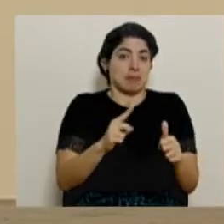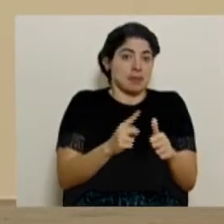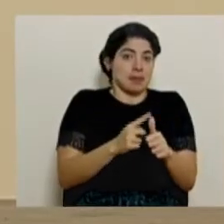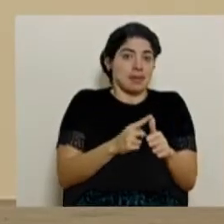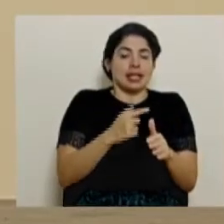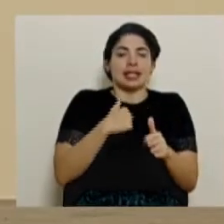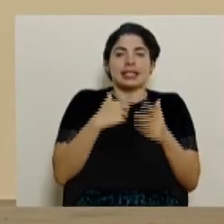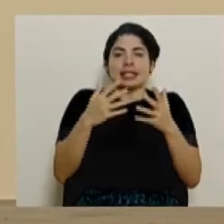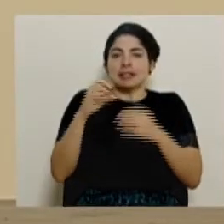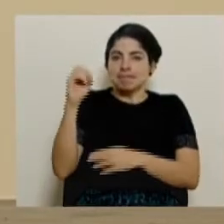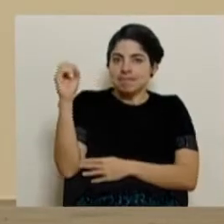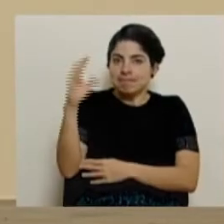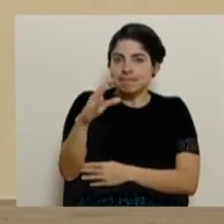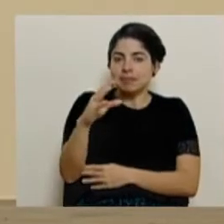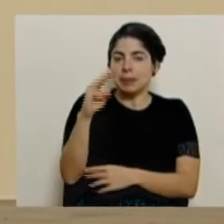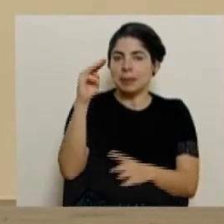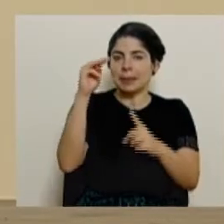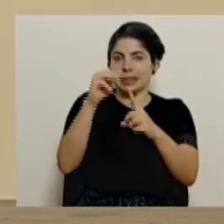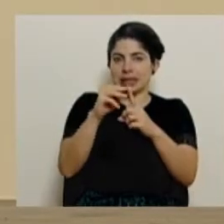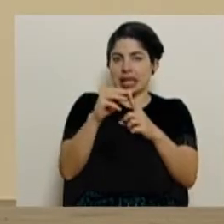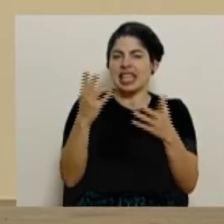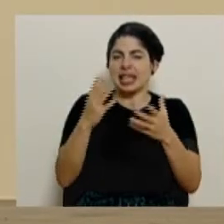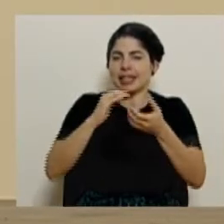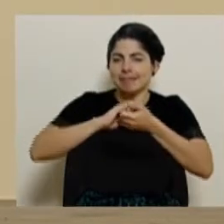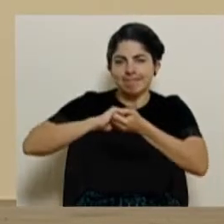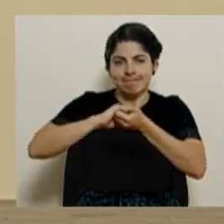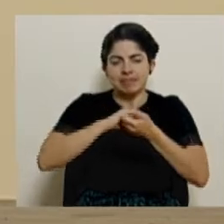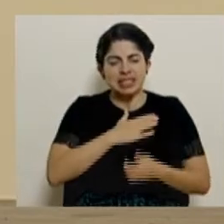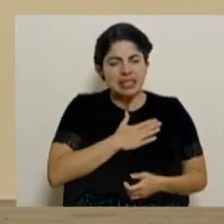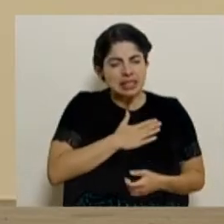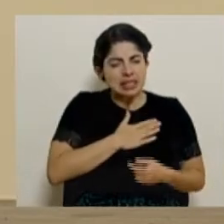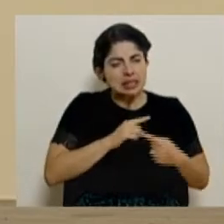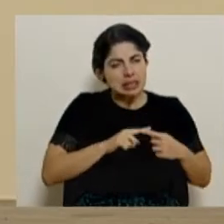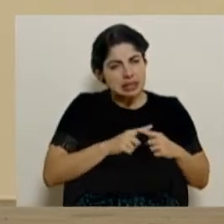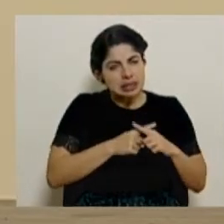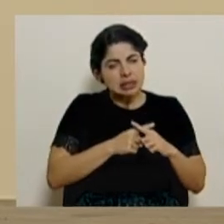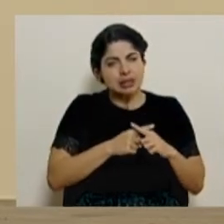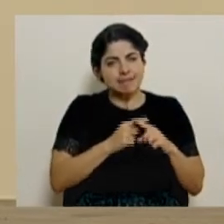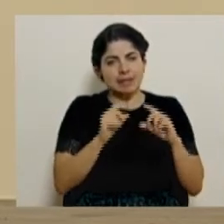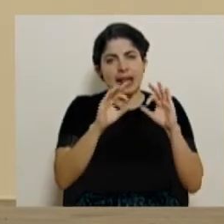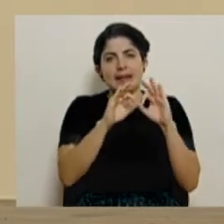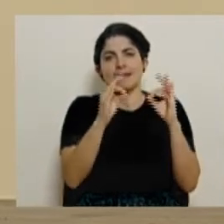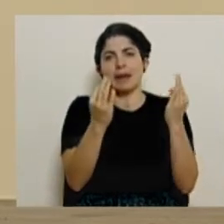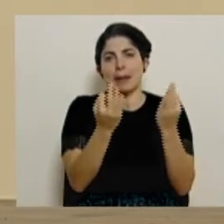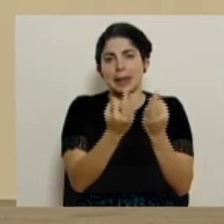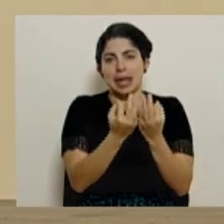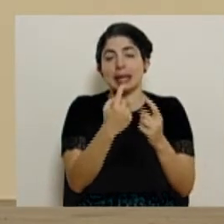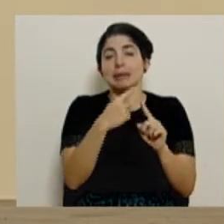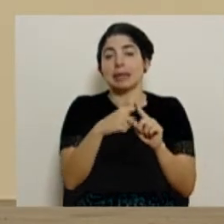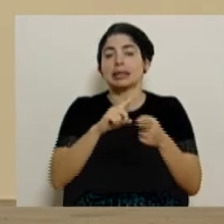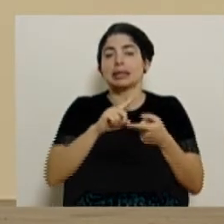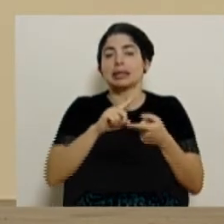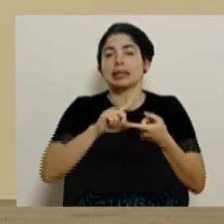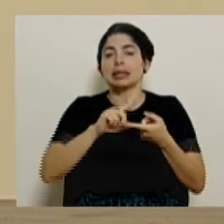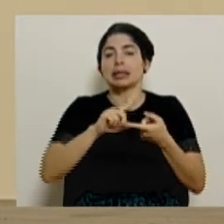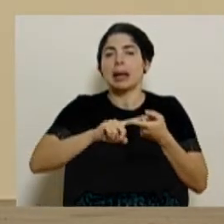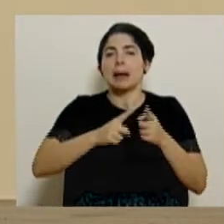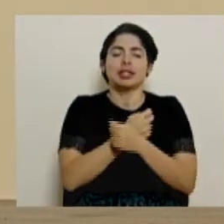quiero enviar un mensaje solidario de condolencias a los familiares y amigos de